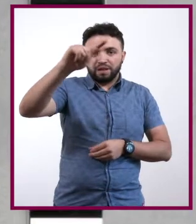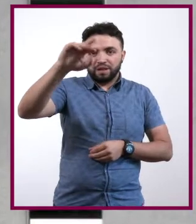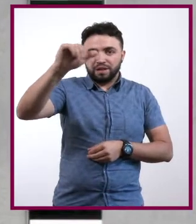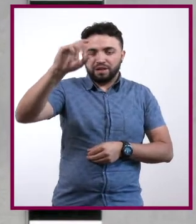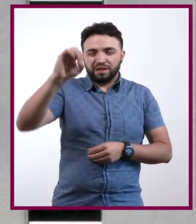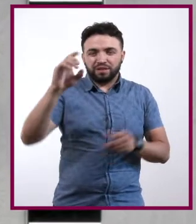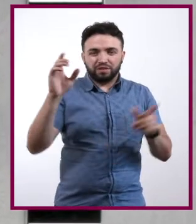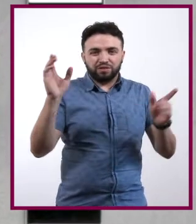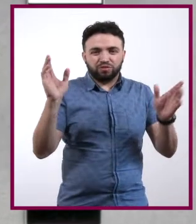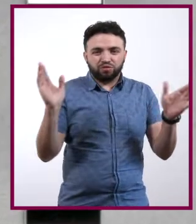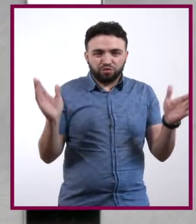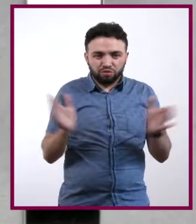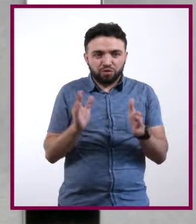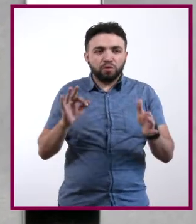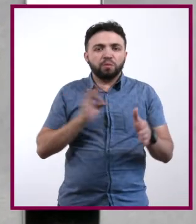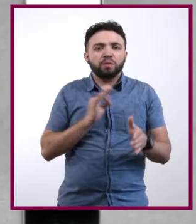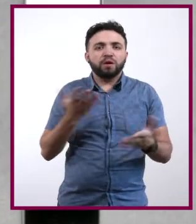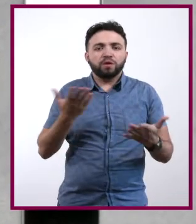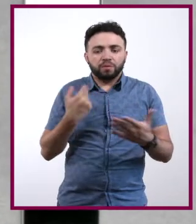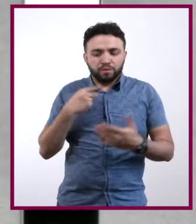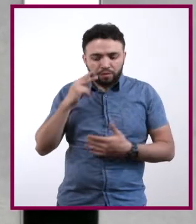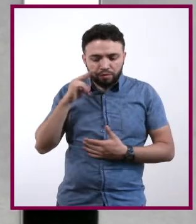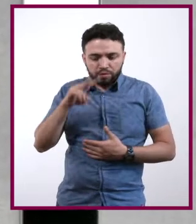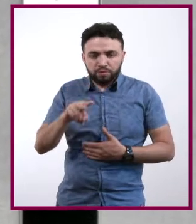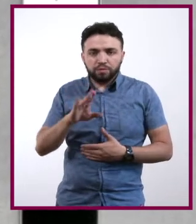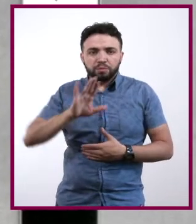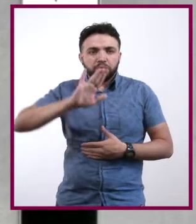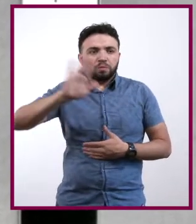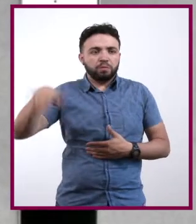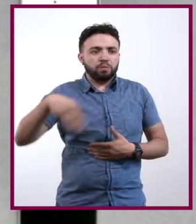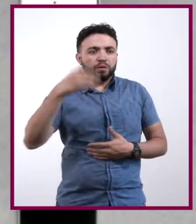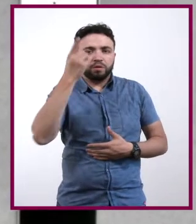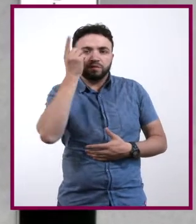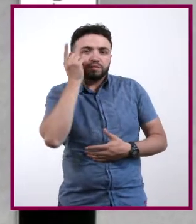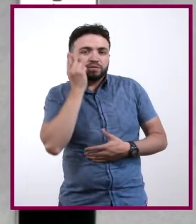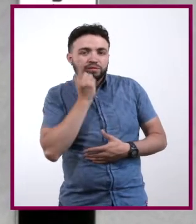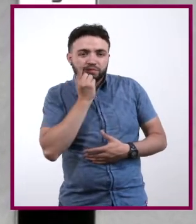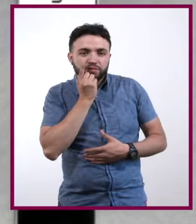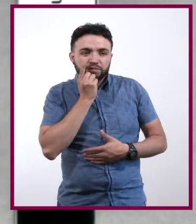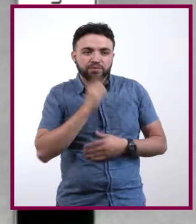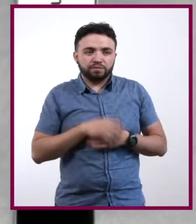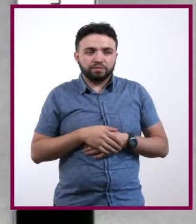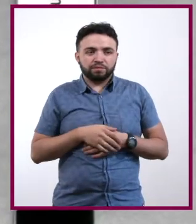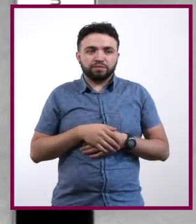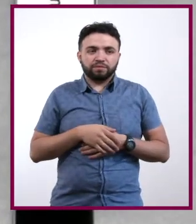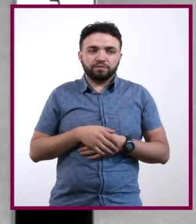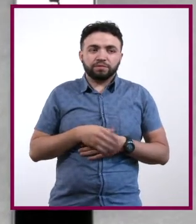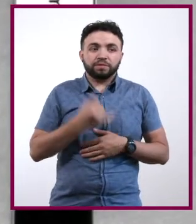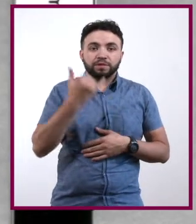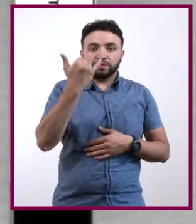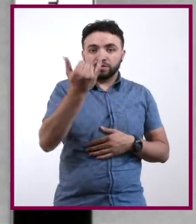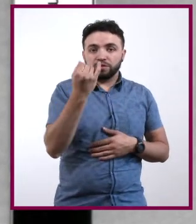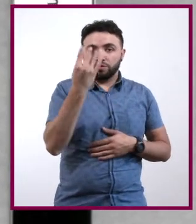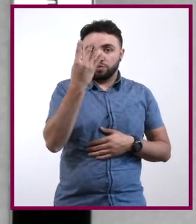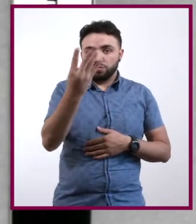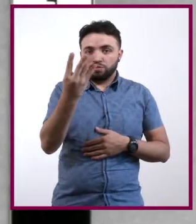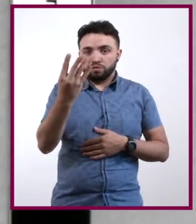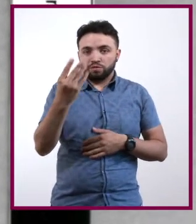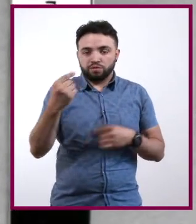puede uno ver al muerto recostado y en sus 4